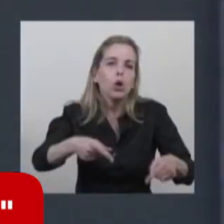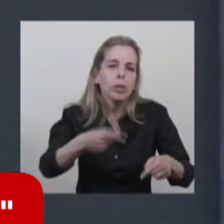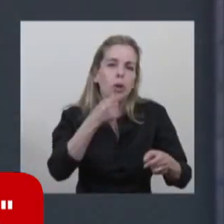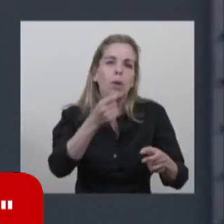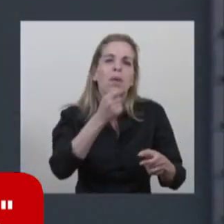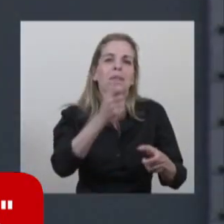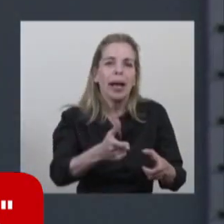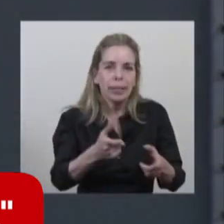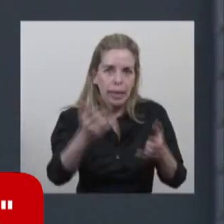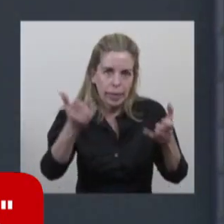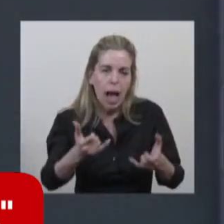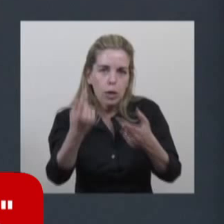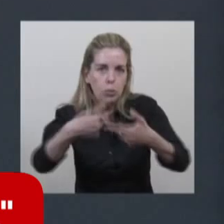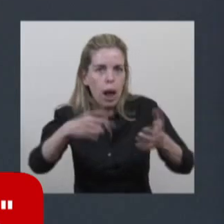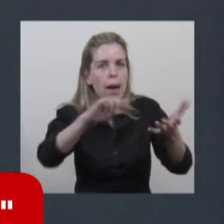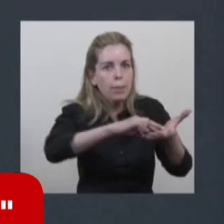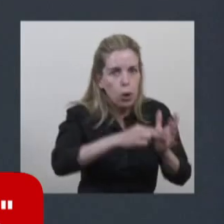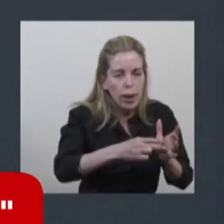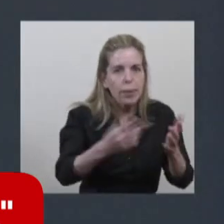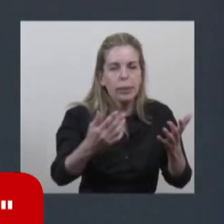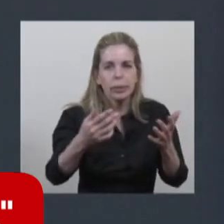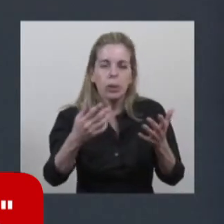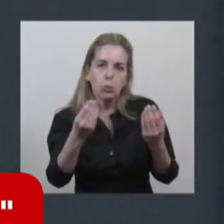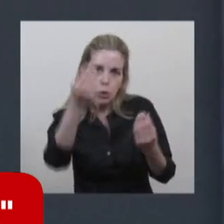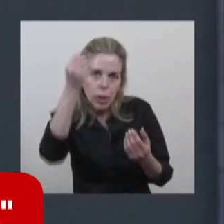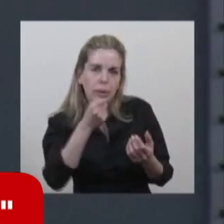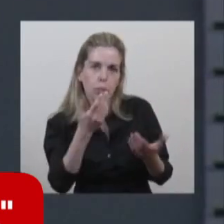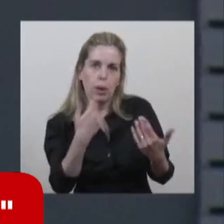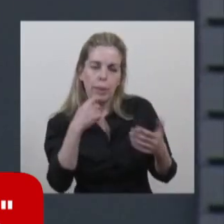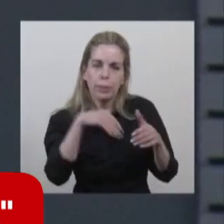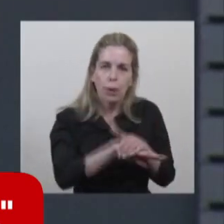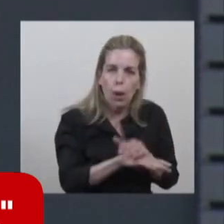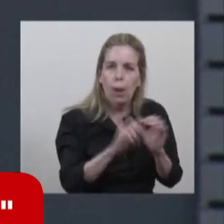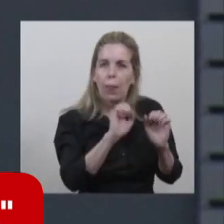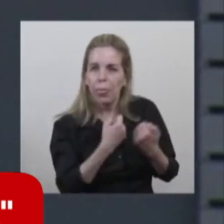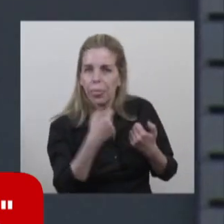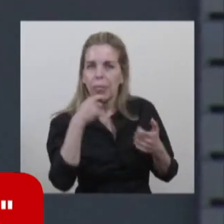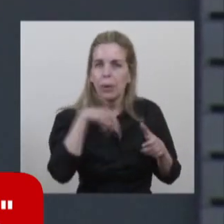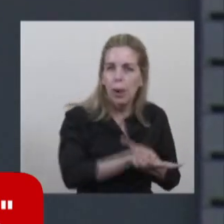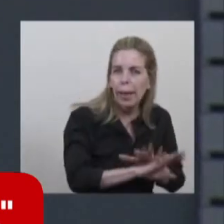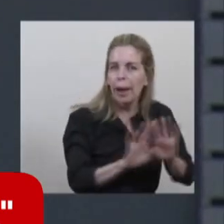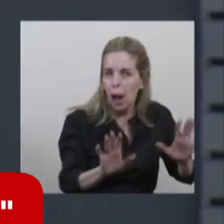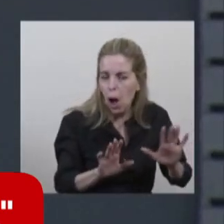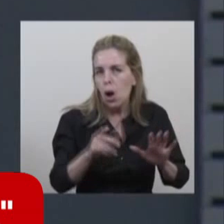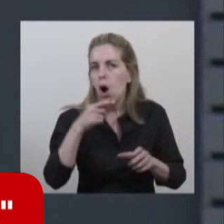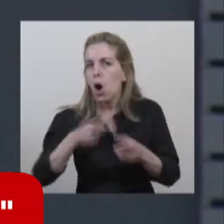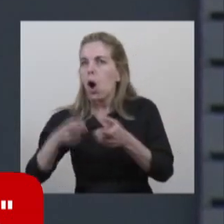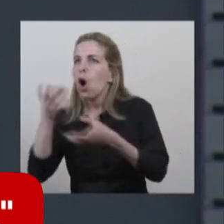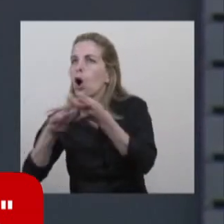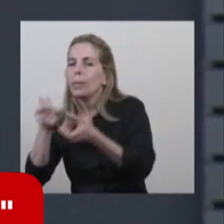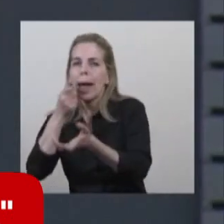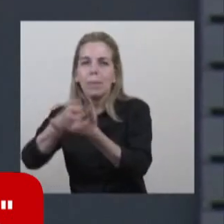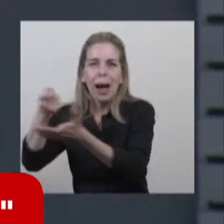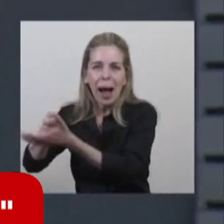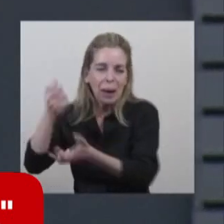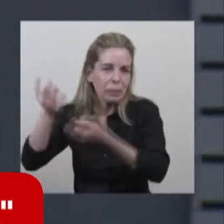que después, obviamente, esos casos iban a aparecer tarde o temprano cuando terminen de ser cargados, pero lo importante es tener esa información en